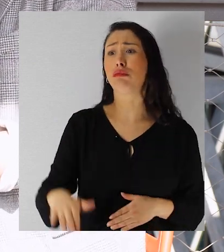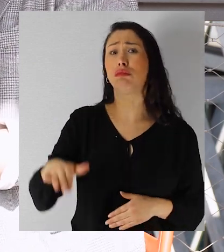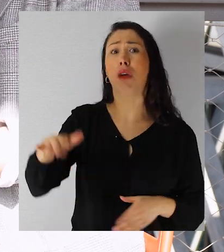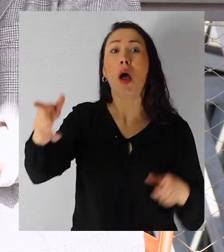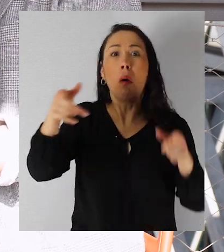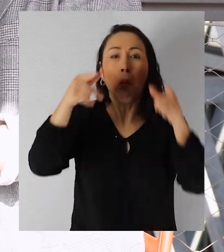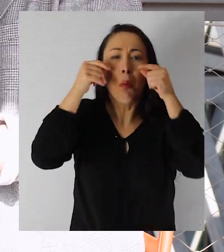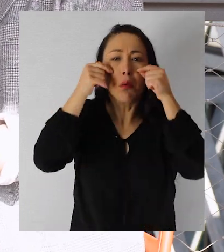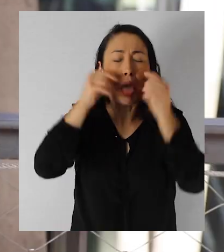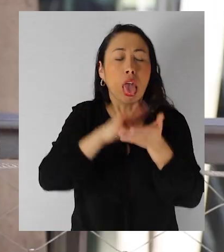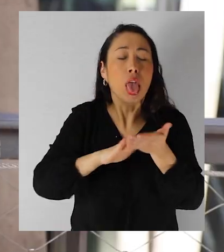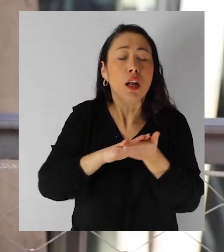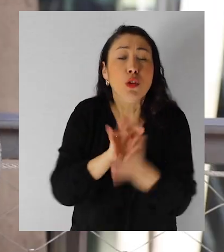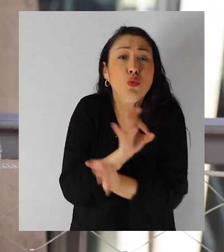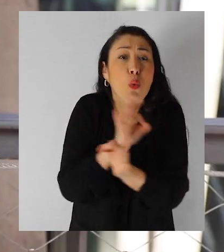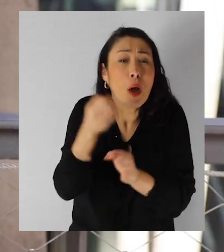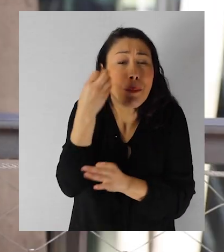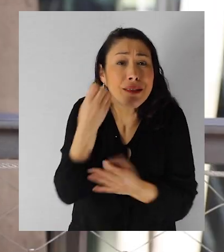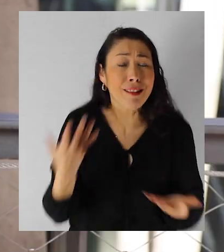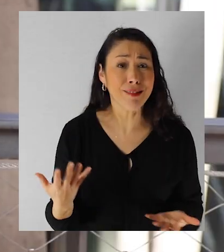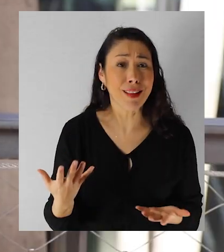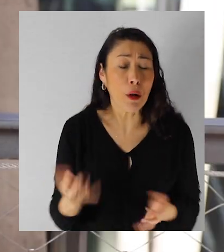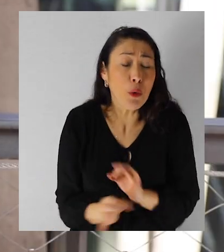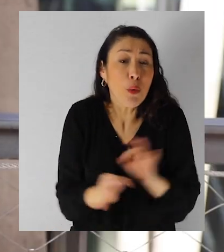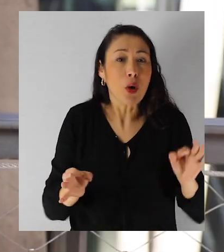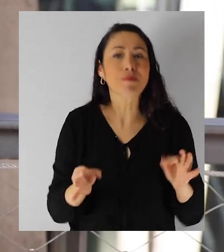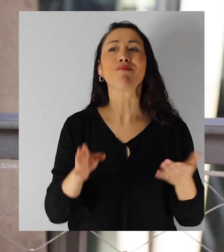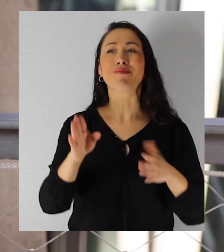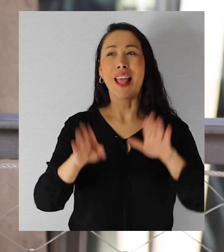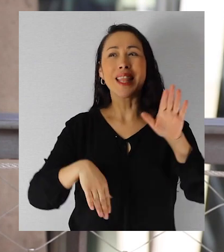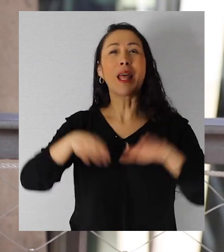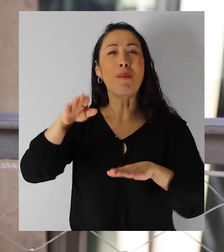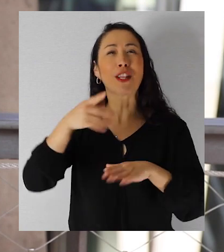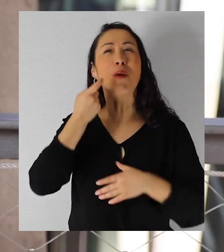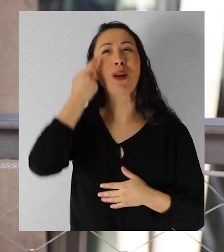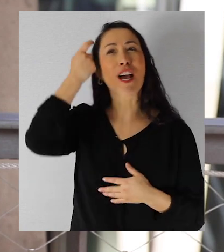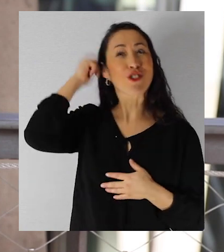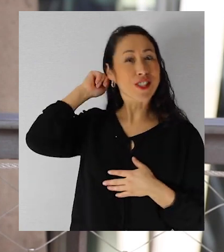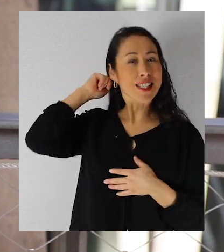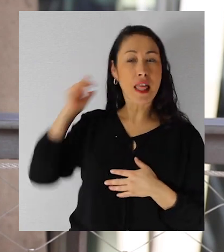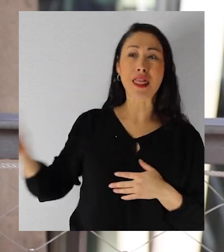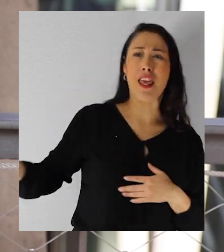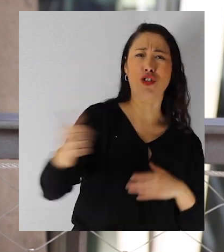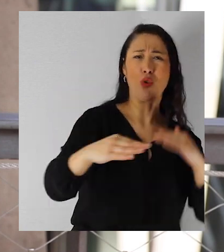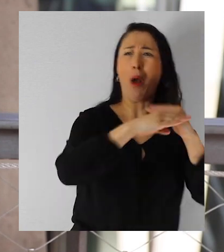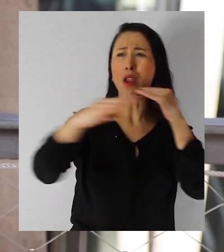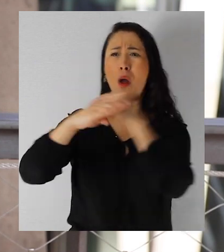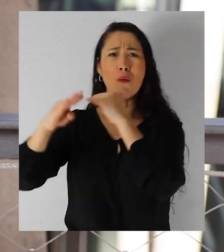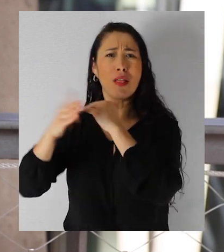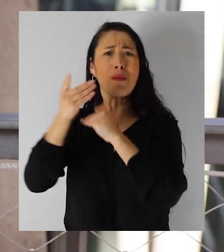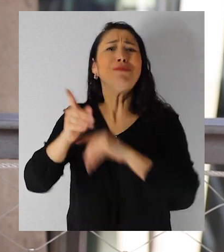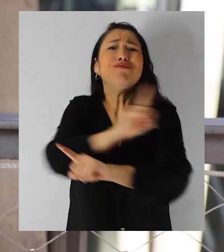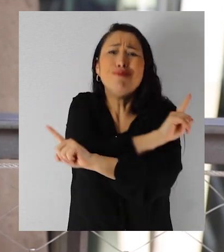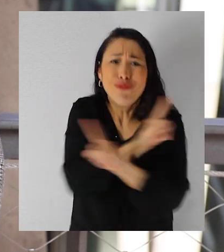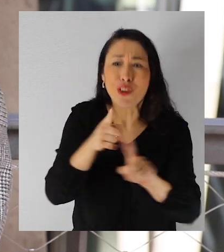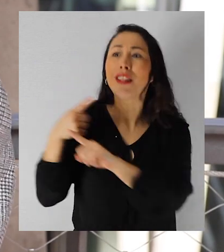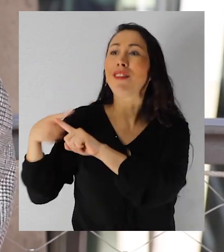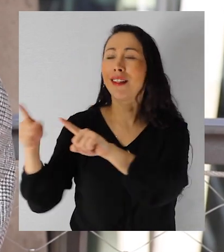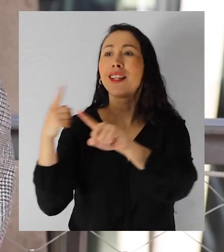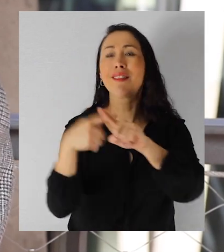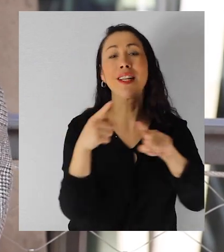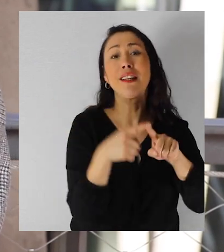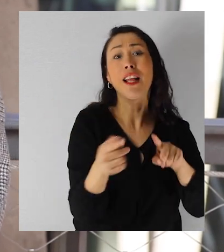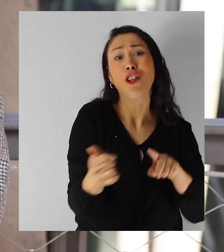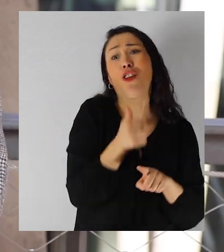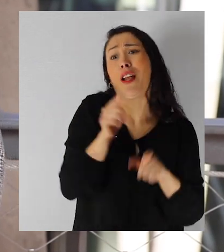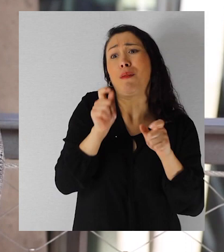vida. Entonces, falta de los estereotipos, falta también de la conciencia sobre la diversidad y la posibilidad que tenemos todas las personas de acceder a